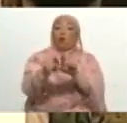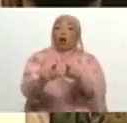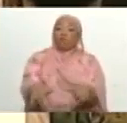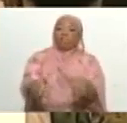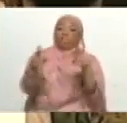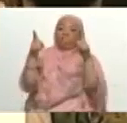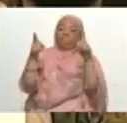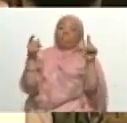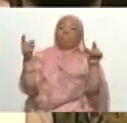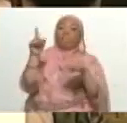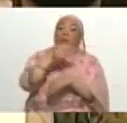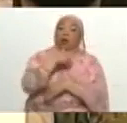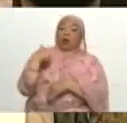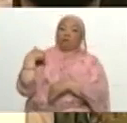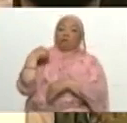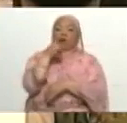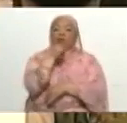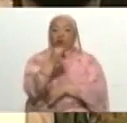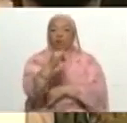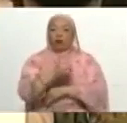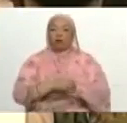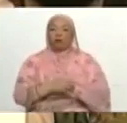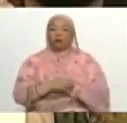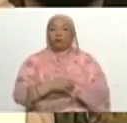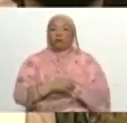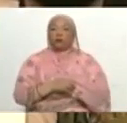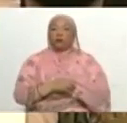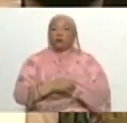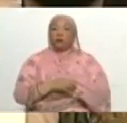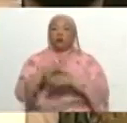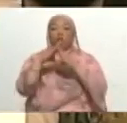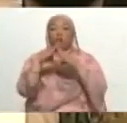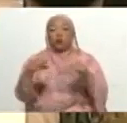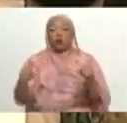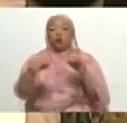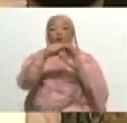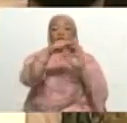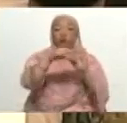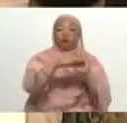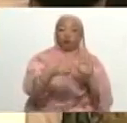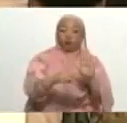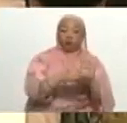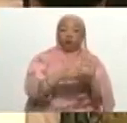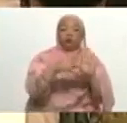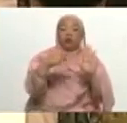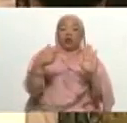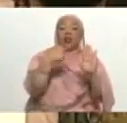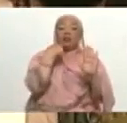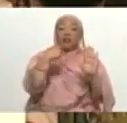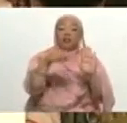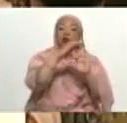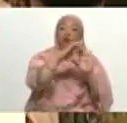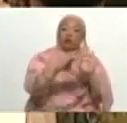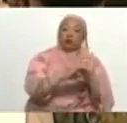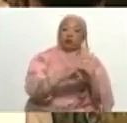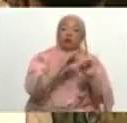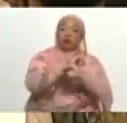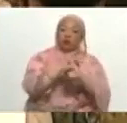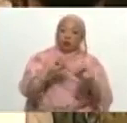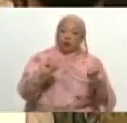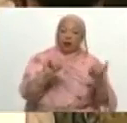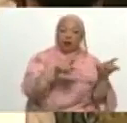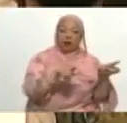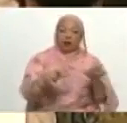consecuencia, queremos informar que hemos cumplido los extremos legales y constitucionales. Agradezco a mis